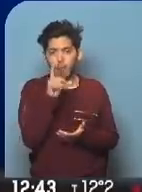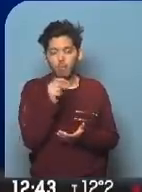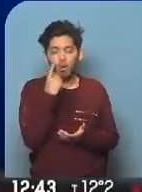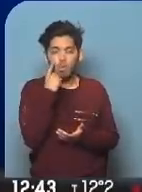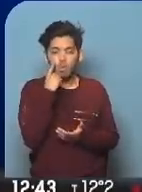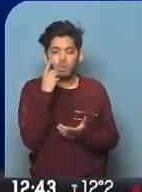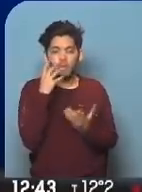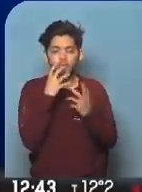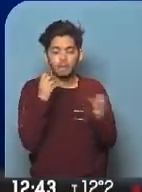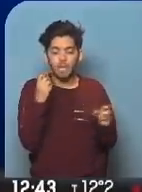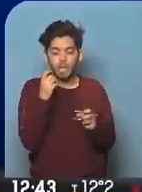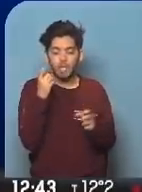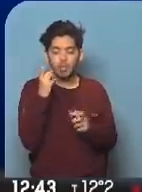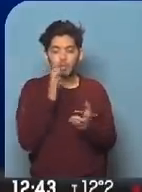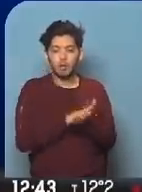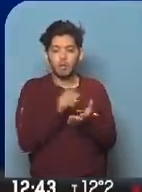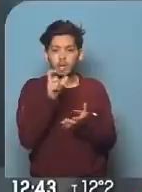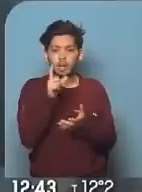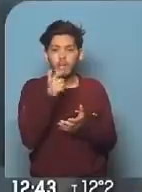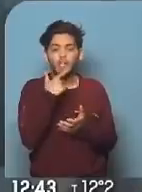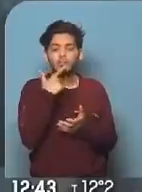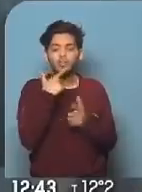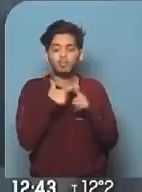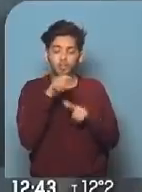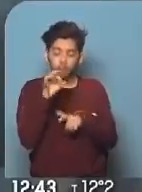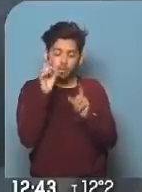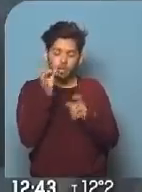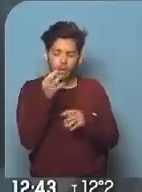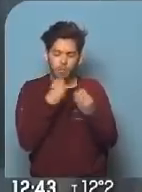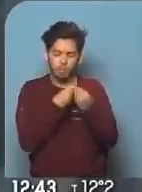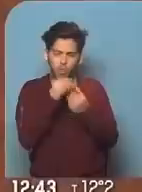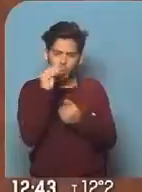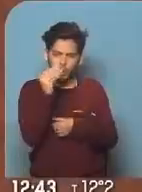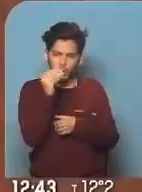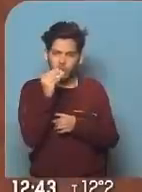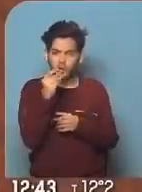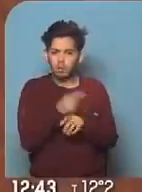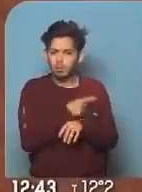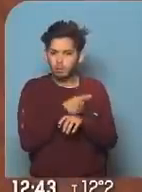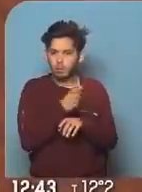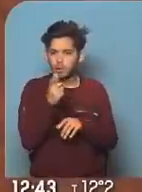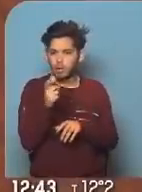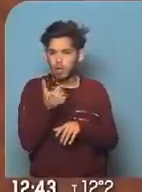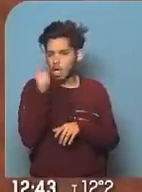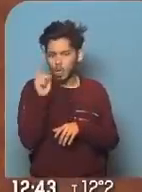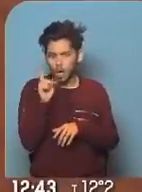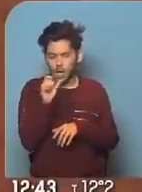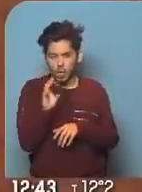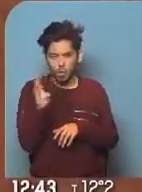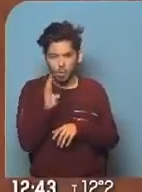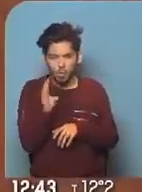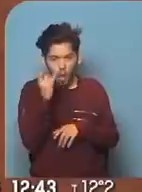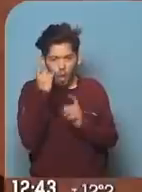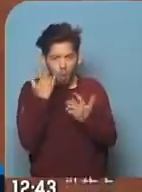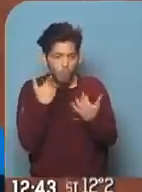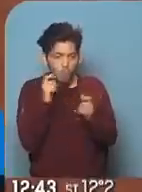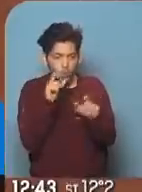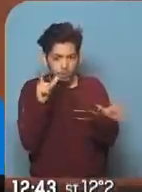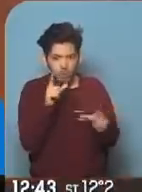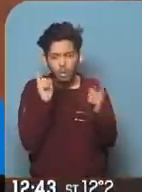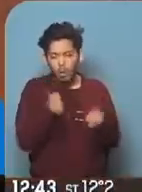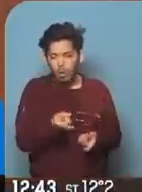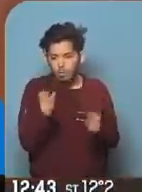de Claxo, y que sabe mucho de Brasil y que prácticamente es un imposible que no gane Bolsonaro, ¿o puede haber sorpresa? Puede haber sorpresas porque